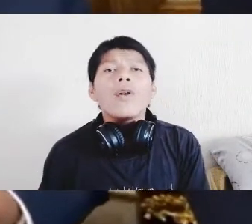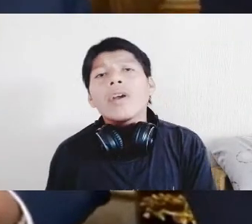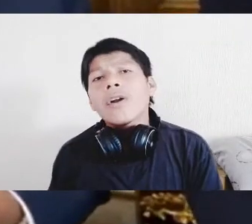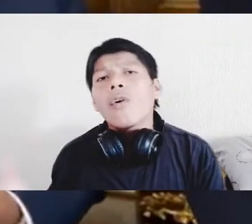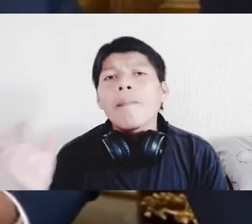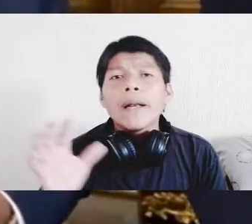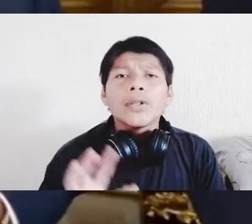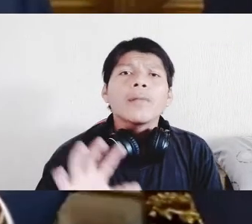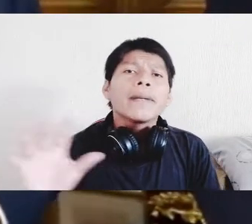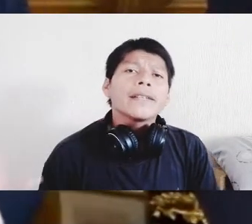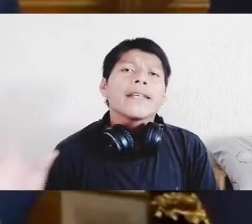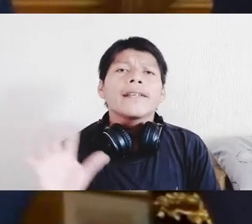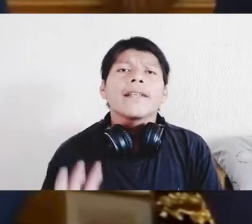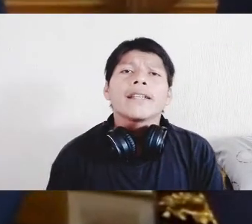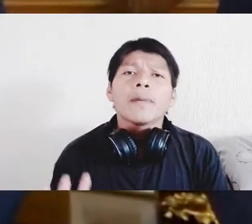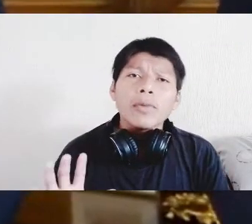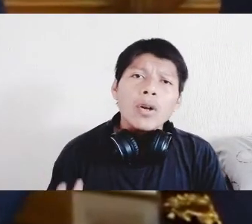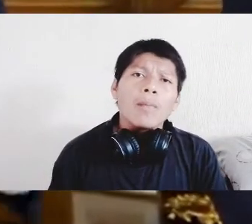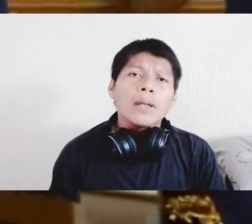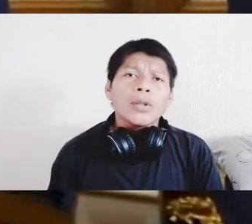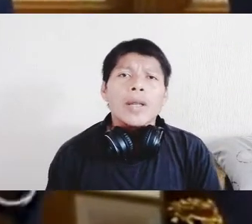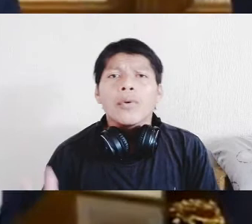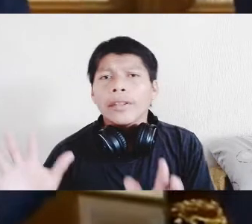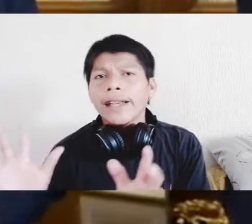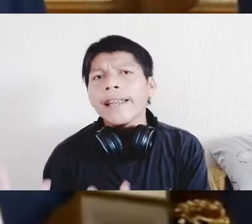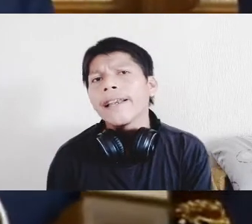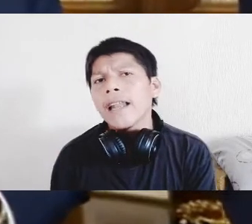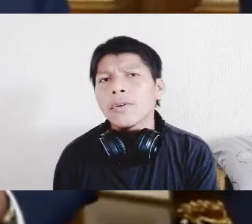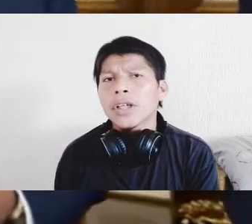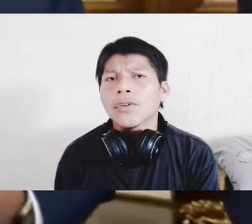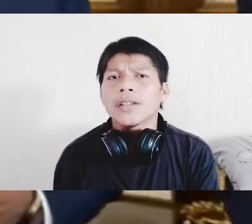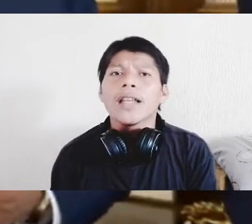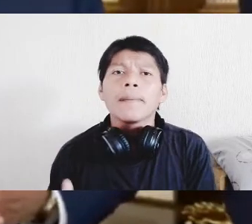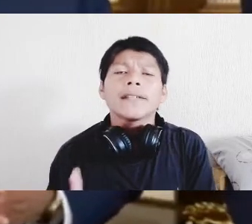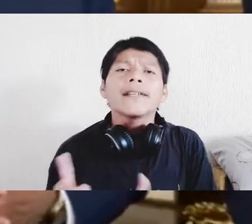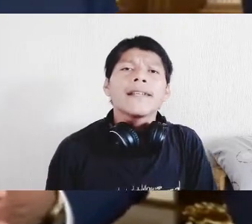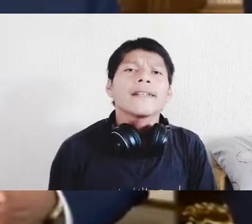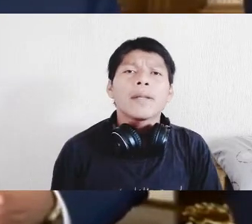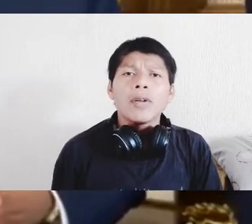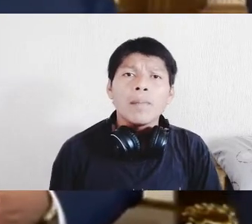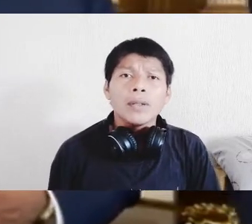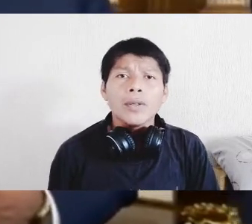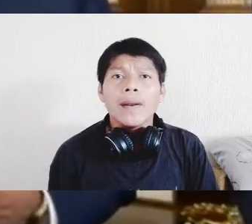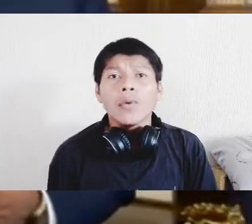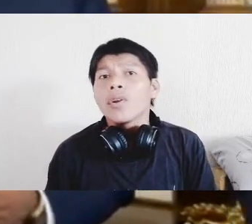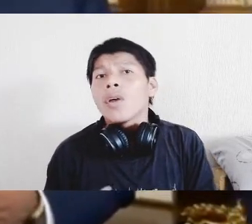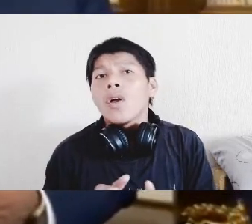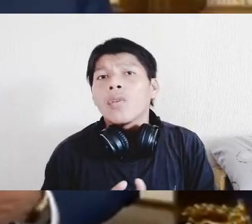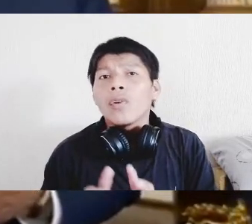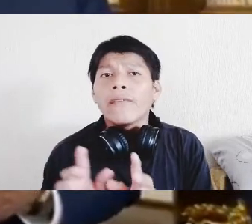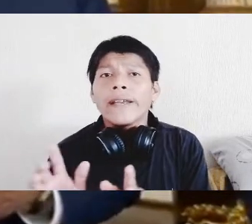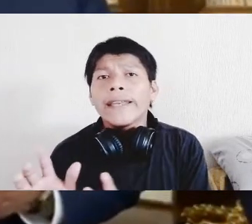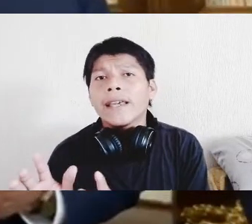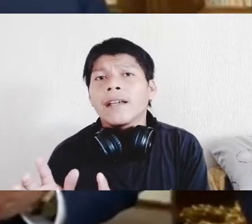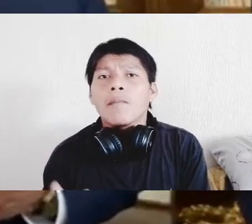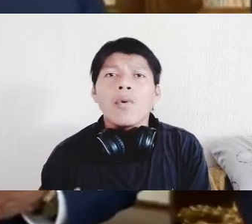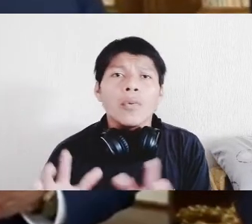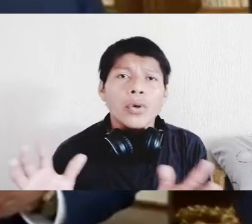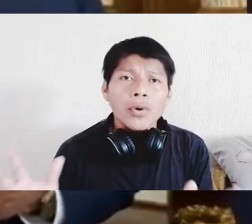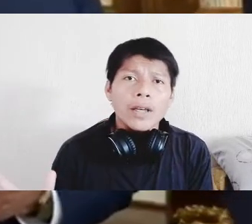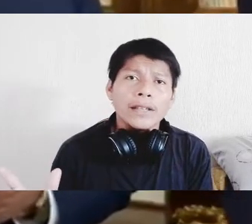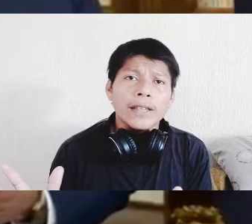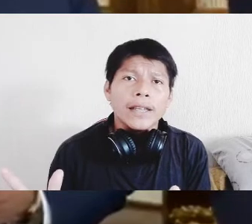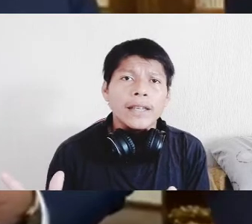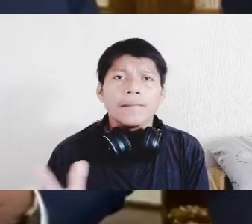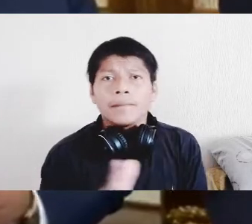Eso fue lo que compartió el presidente Andrés Manuel López Obrador. Dejar en claro, señores, el presidente Andrés Manuel López Obrador no fue quien